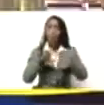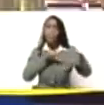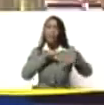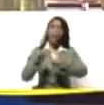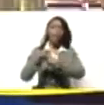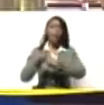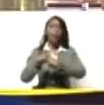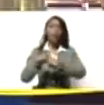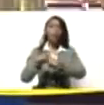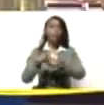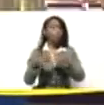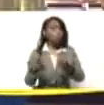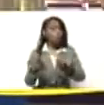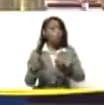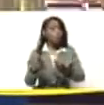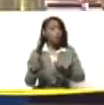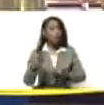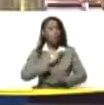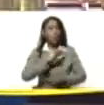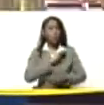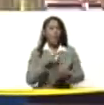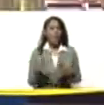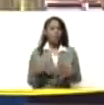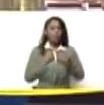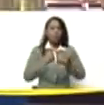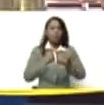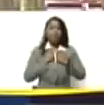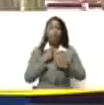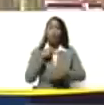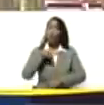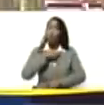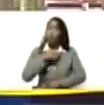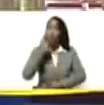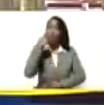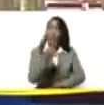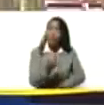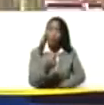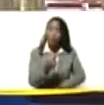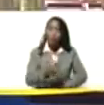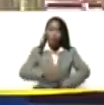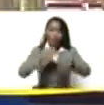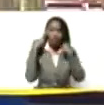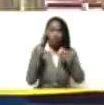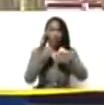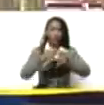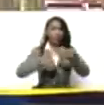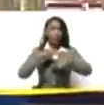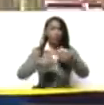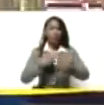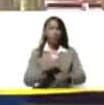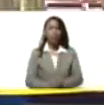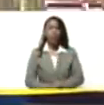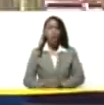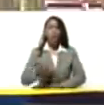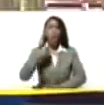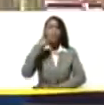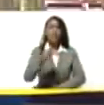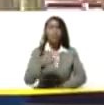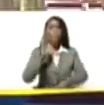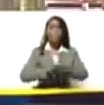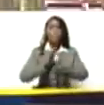y los hegemonismos lo decimos con fervor revolucionario lo decimos